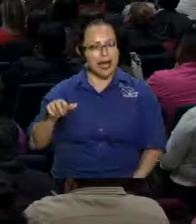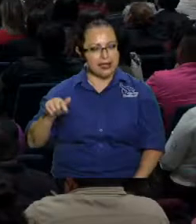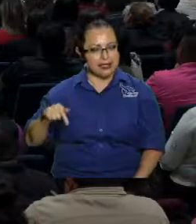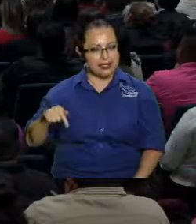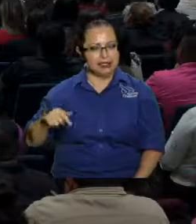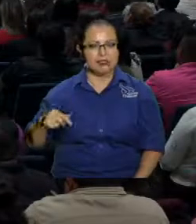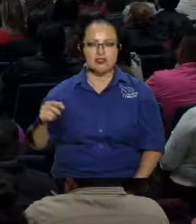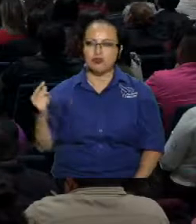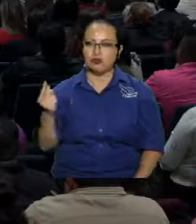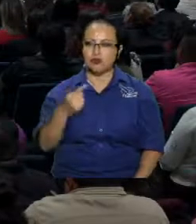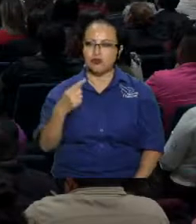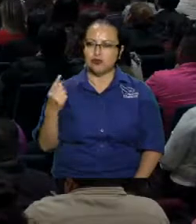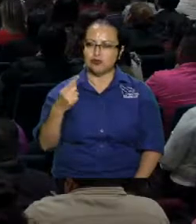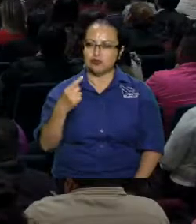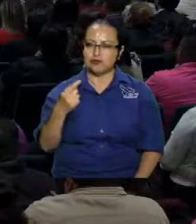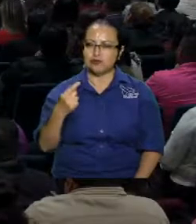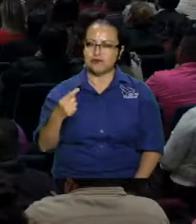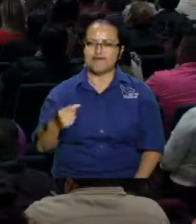Porque aquí todos somos expertos.